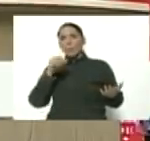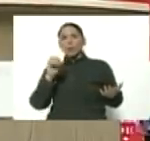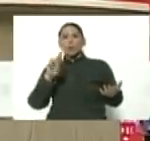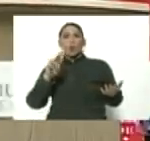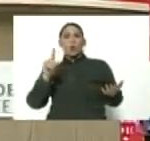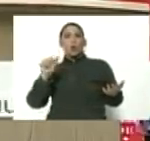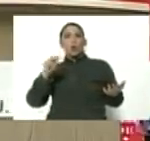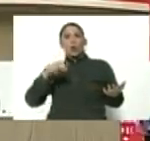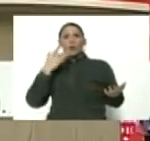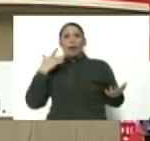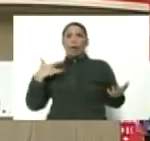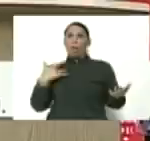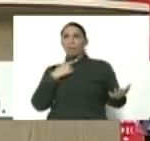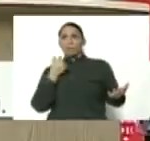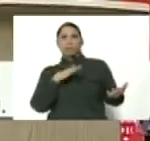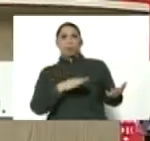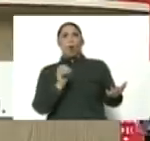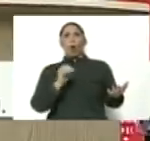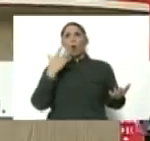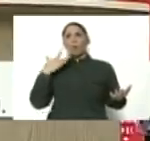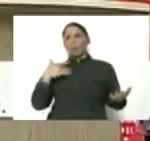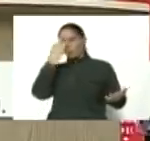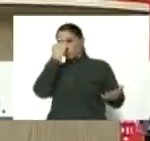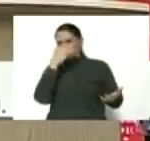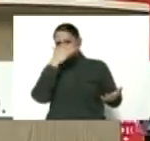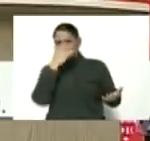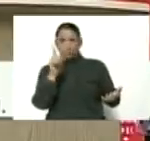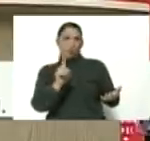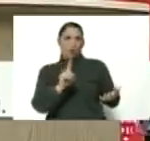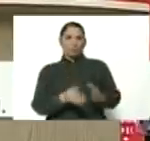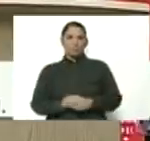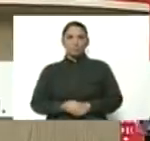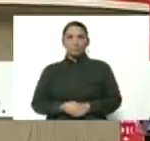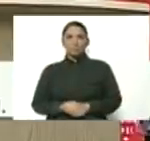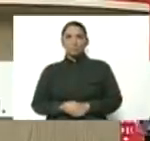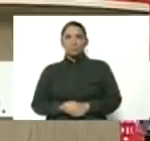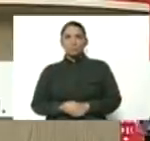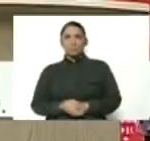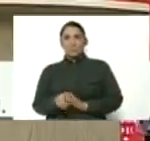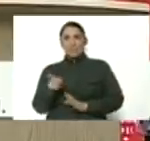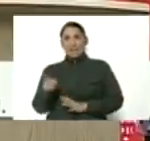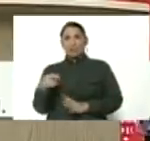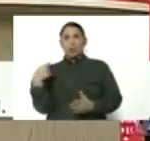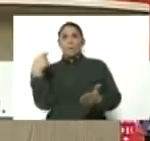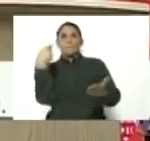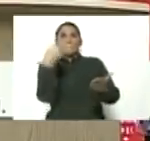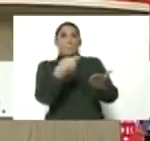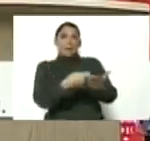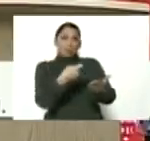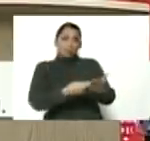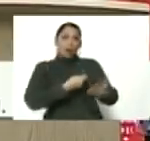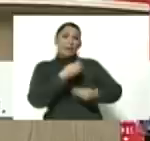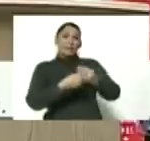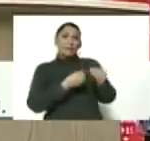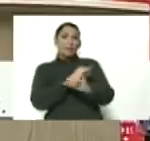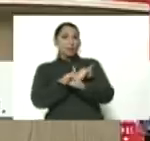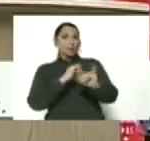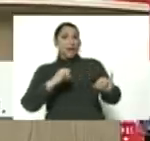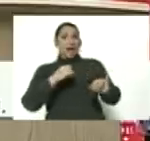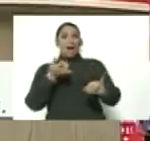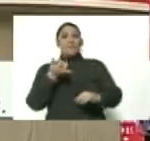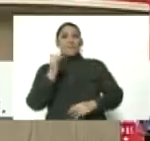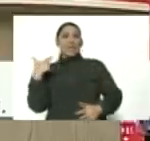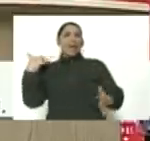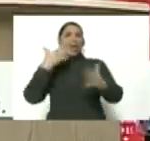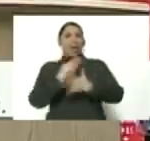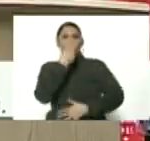altruista del homicidio, un altruista del terrorismo, no. Es que era una especie de inversión que estaban haciendo porque ya había un compromiso de JJ